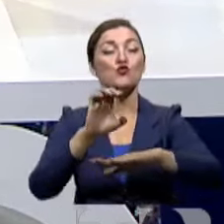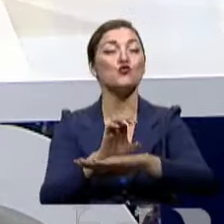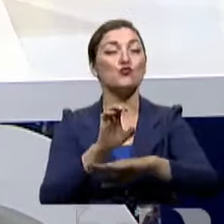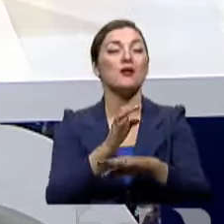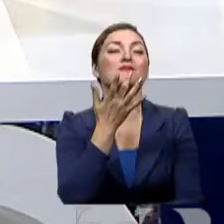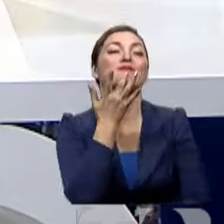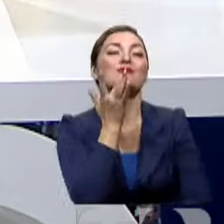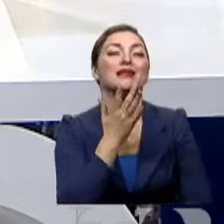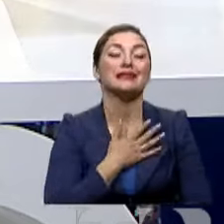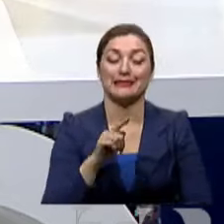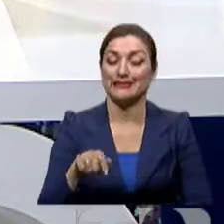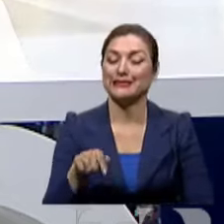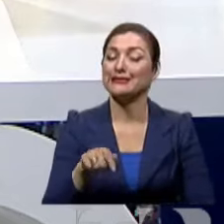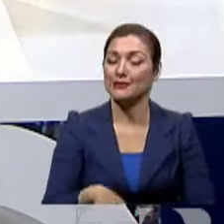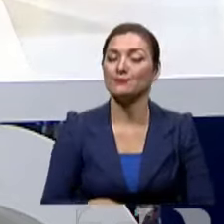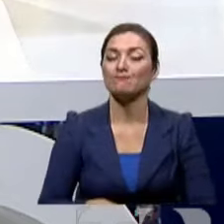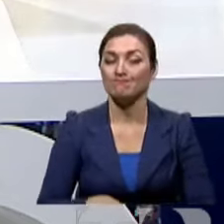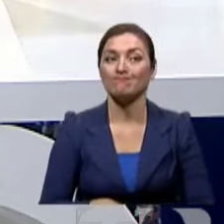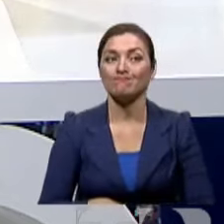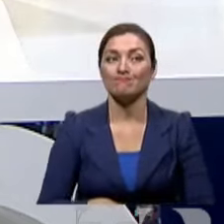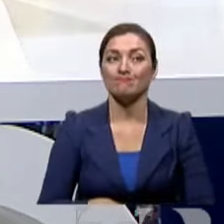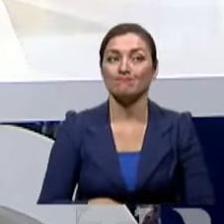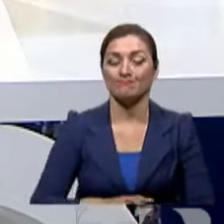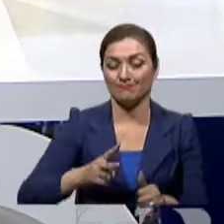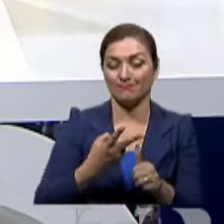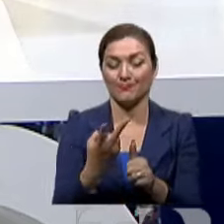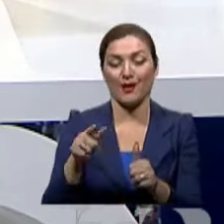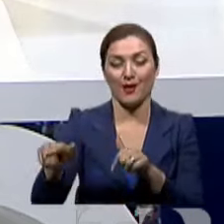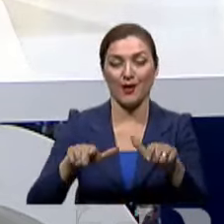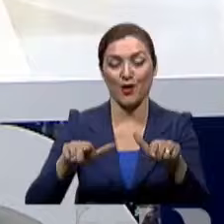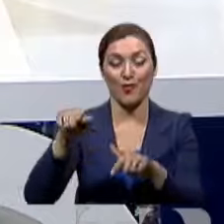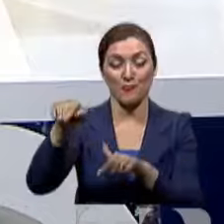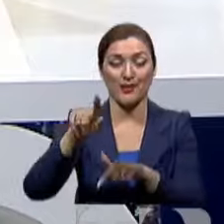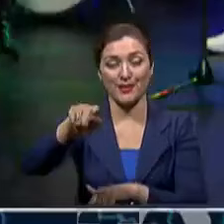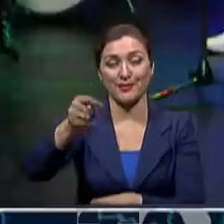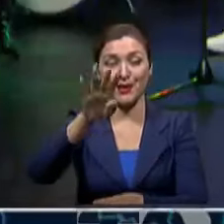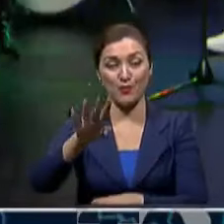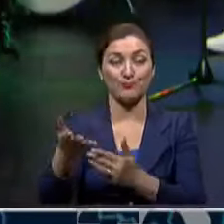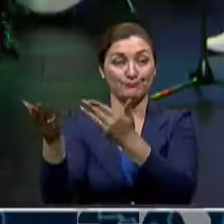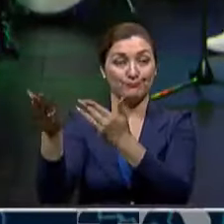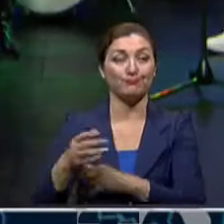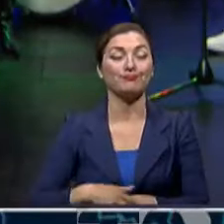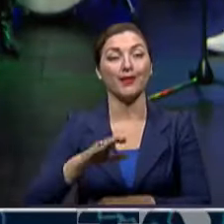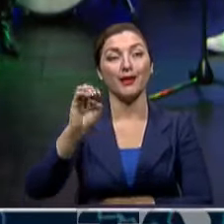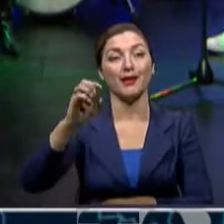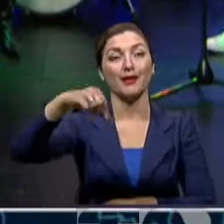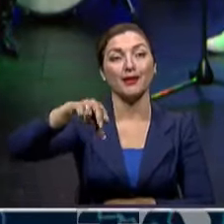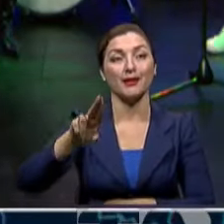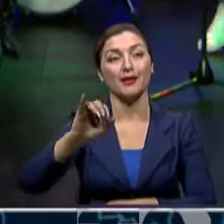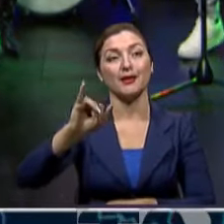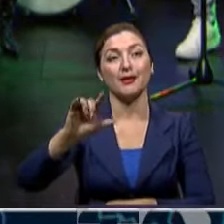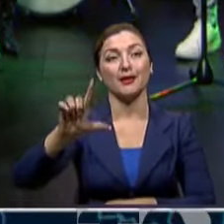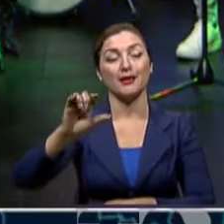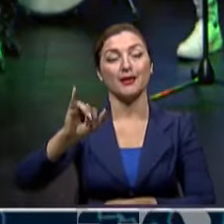mis favoritas. Hoy está en el segundo estudio de Teleamazonas, Equilibre, y está con Ale Boada. Ahí está Ale